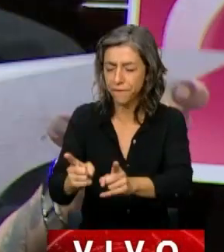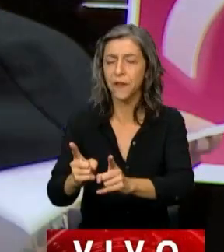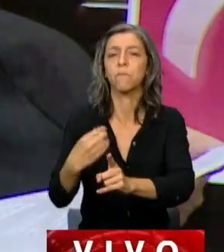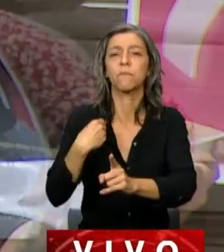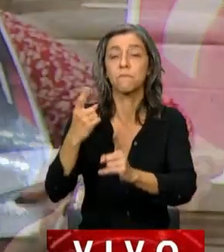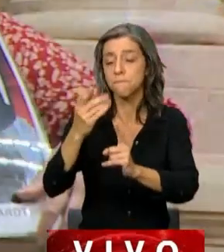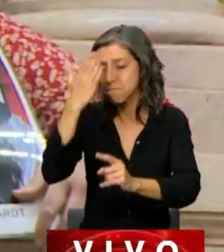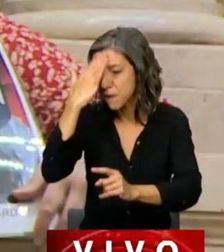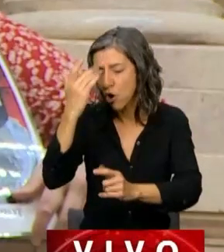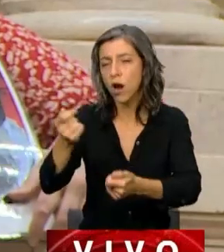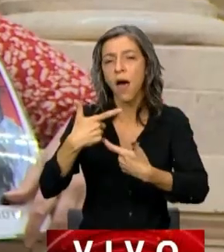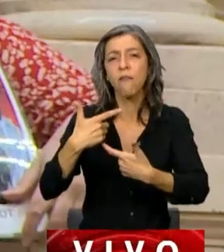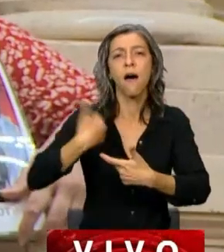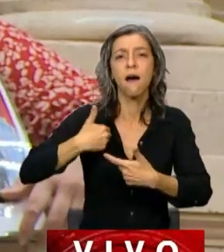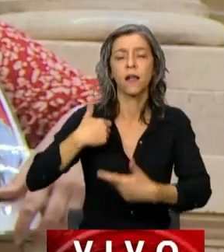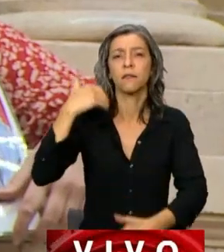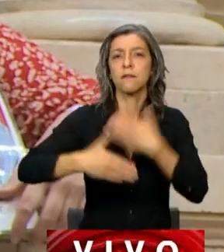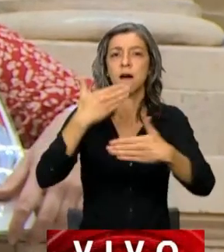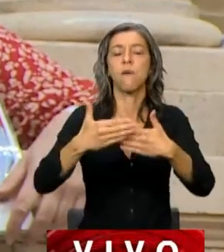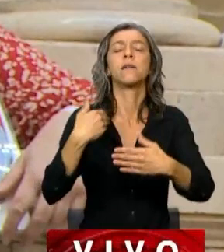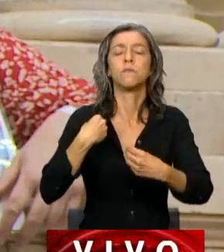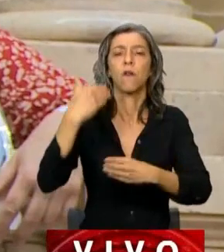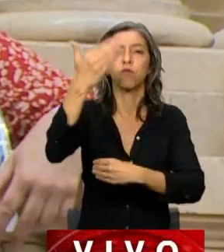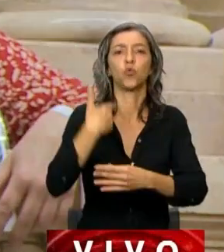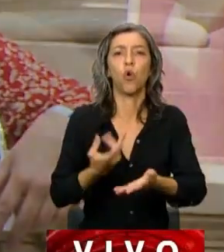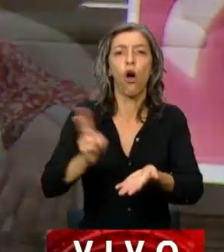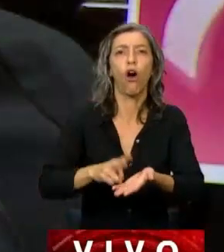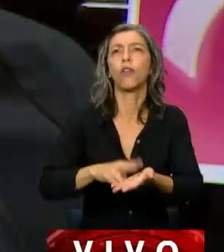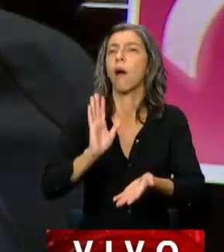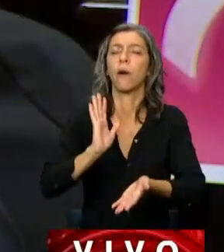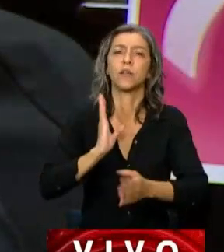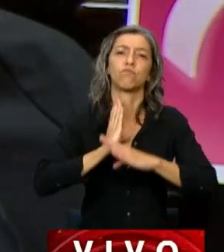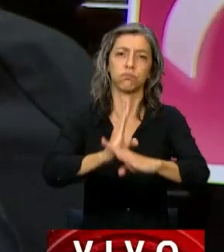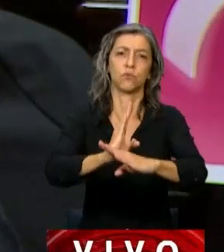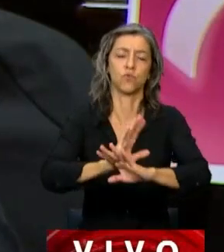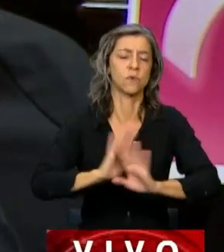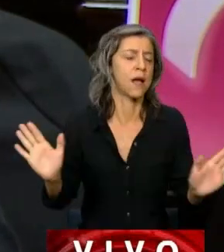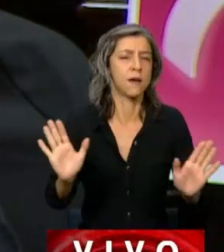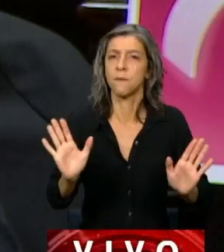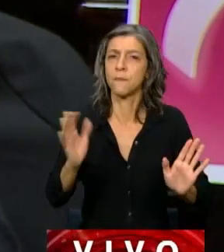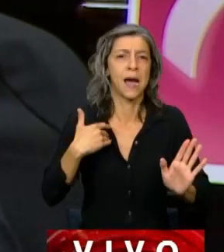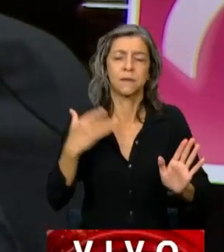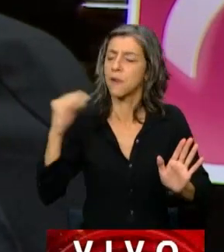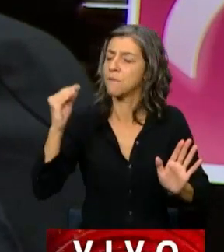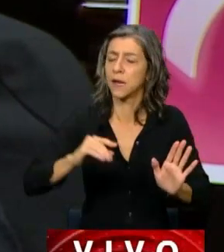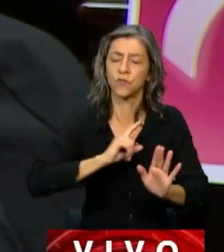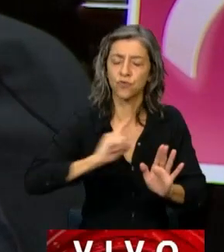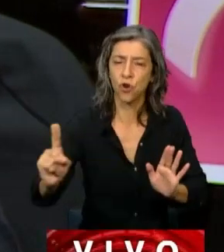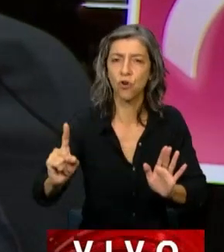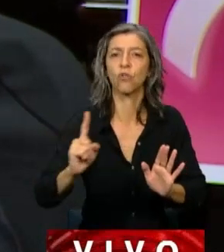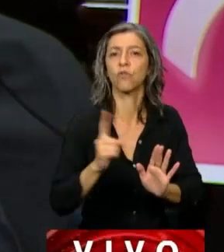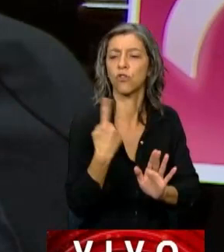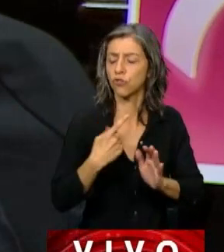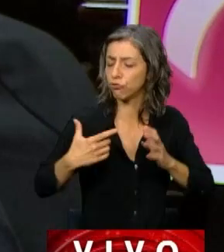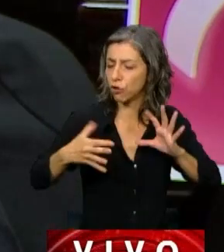país, evitando que se repitan hechos de tan grave magnitud. Estuvimos, estamos y estaremos